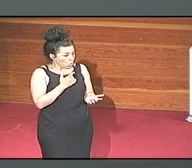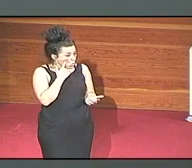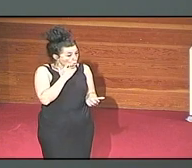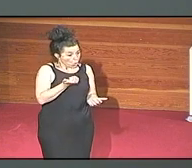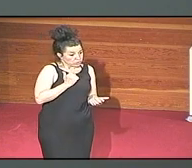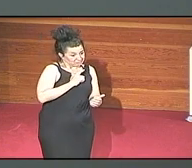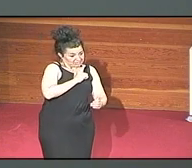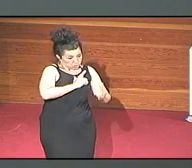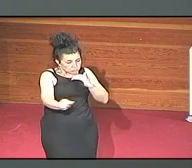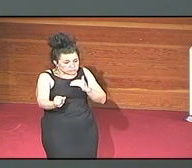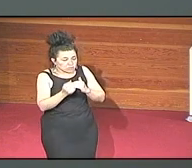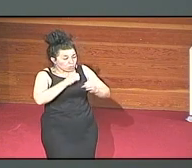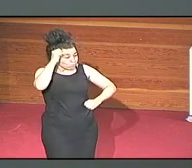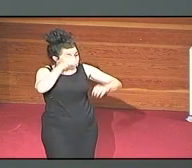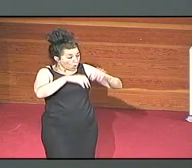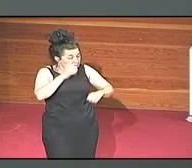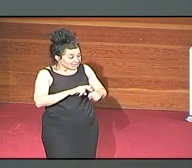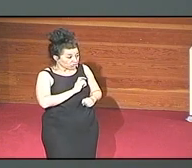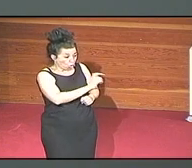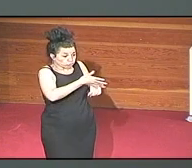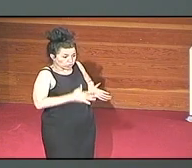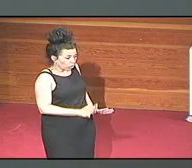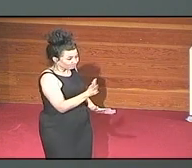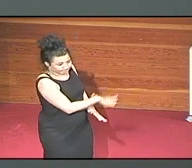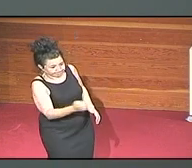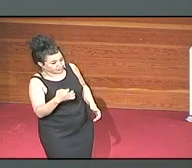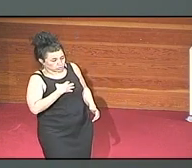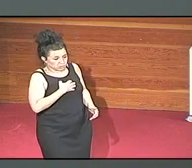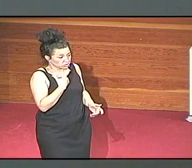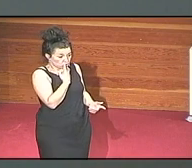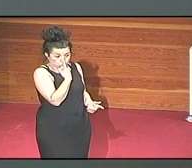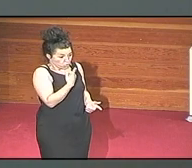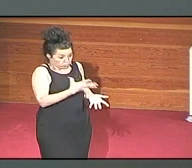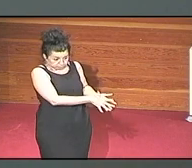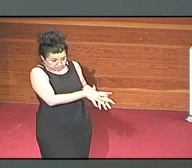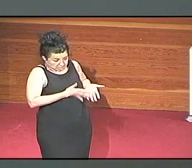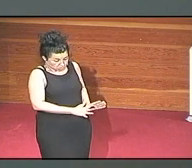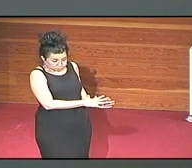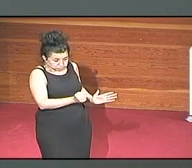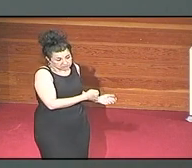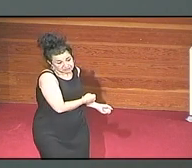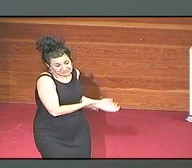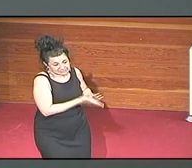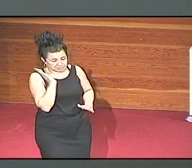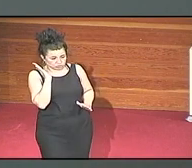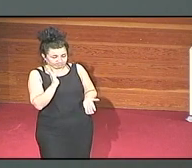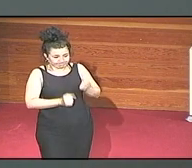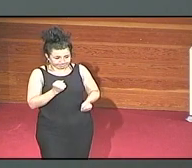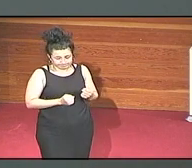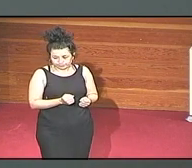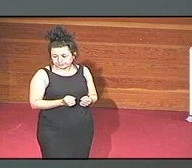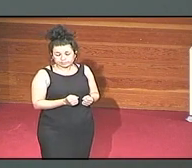bombardeos no pudo al otro cogió a éste y salió corriendo y me contó también qué